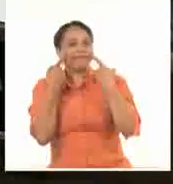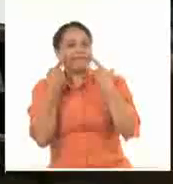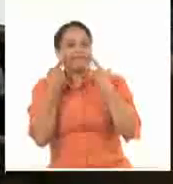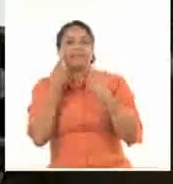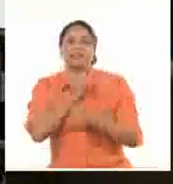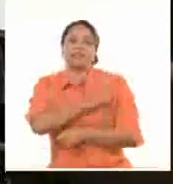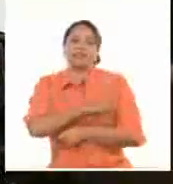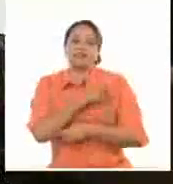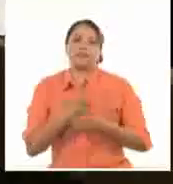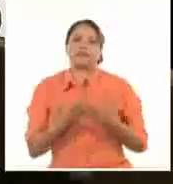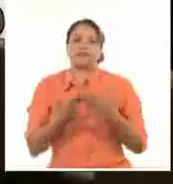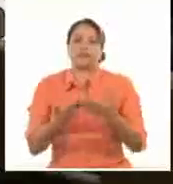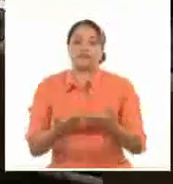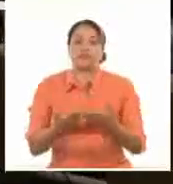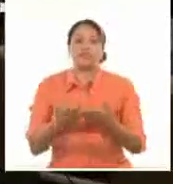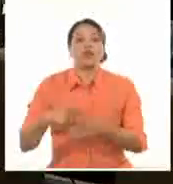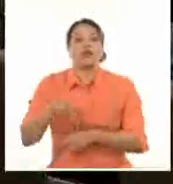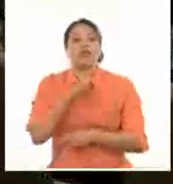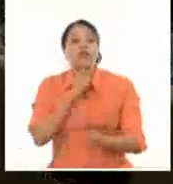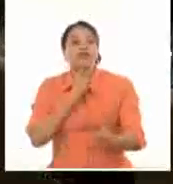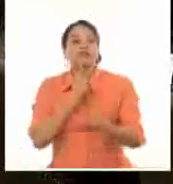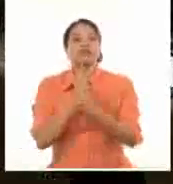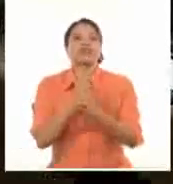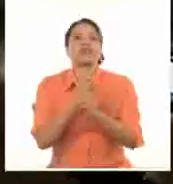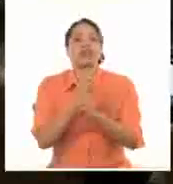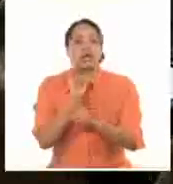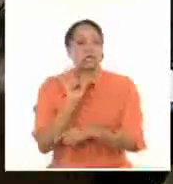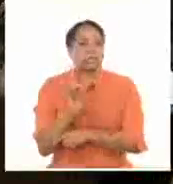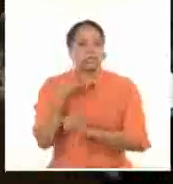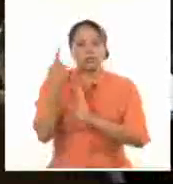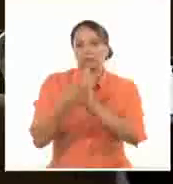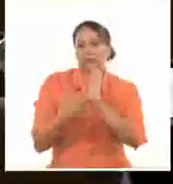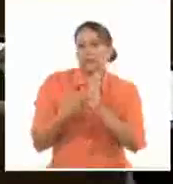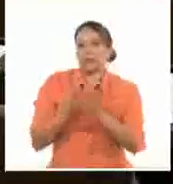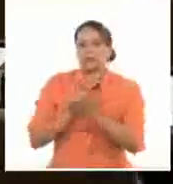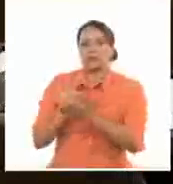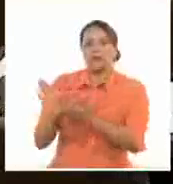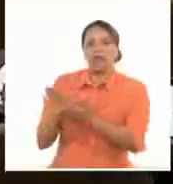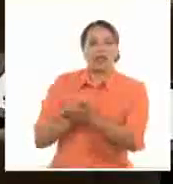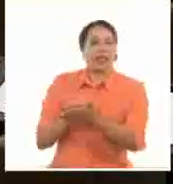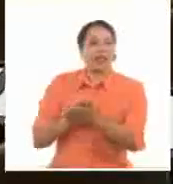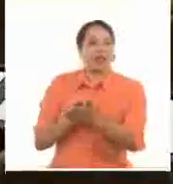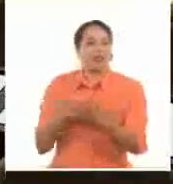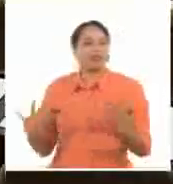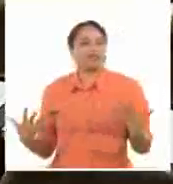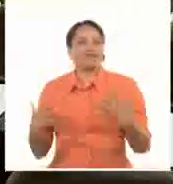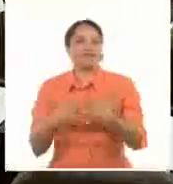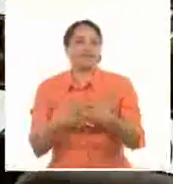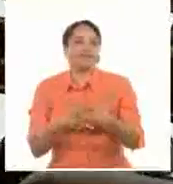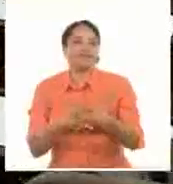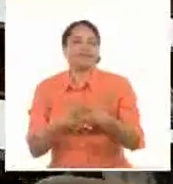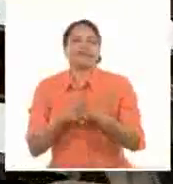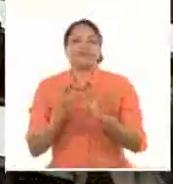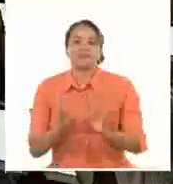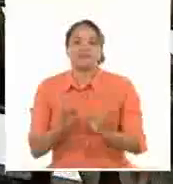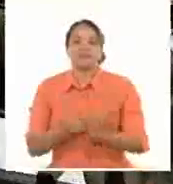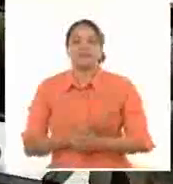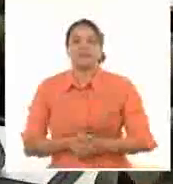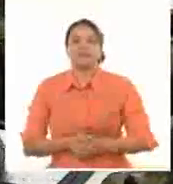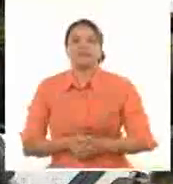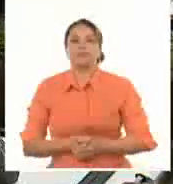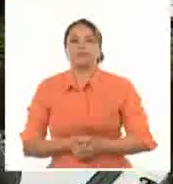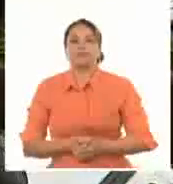amando, porque se aceptan entre sí como son, sin discriminación y sin los viejos prejuicios ya vencidos por